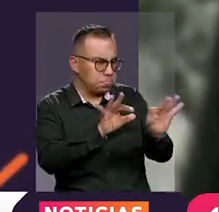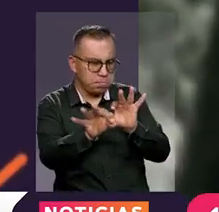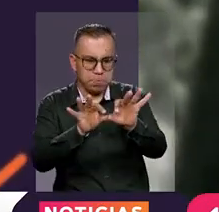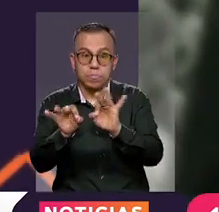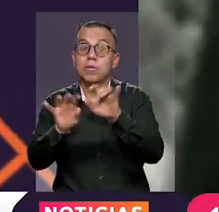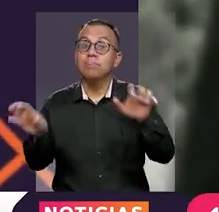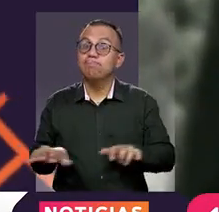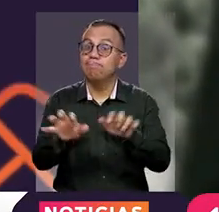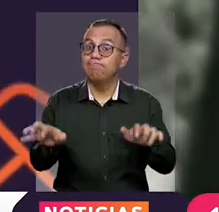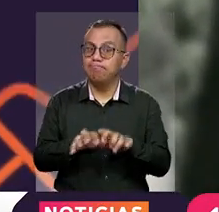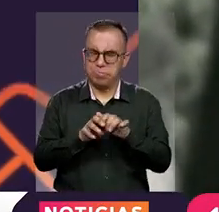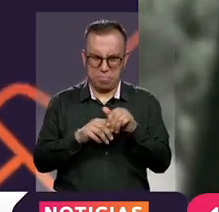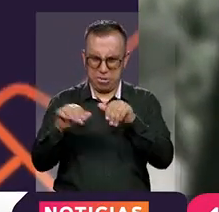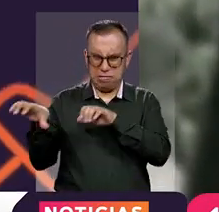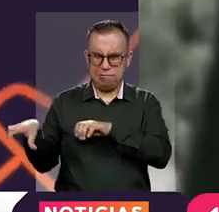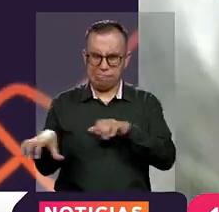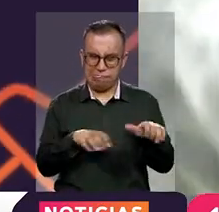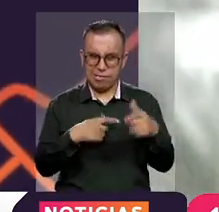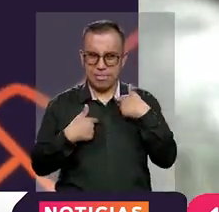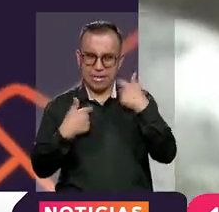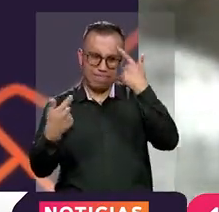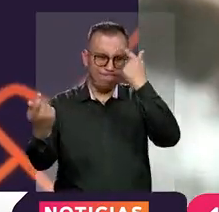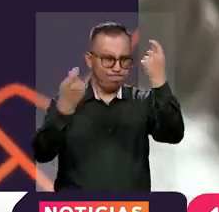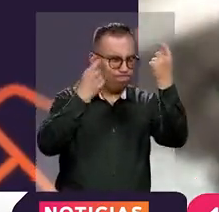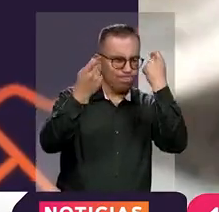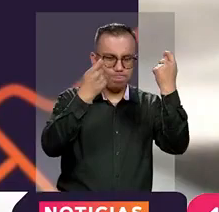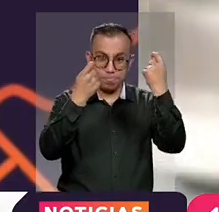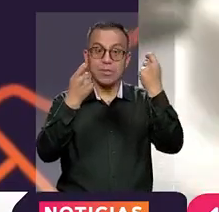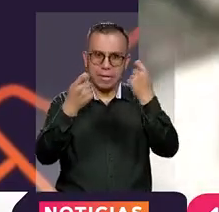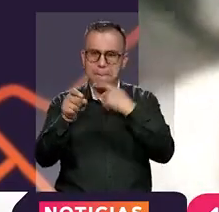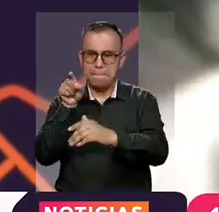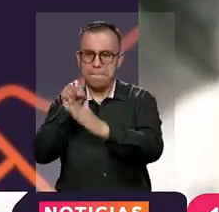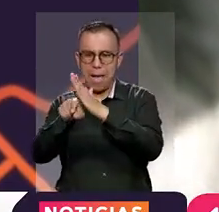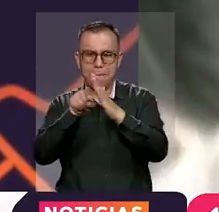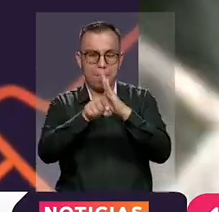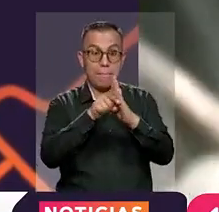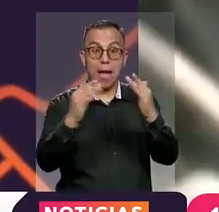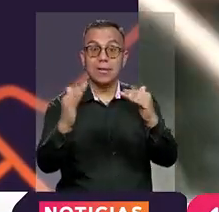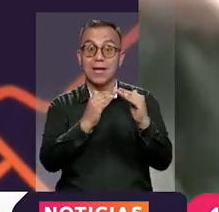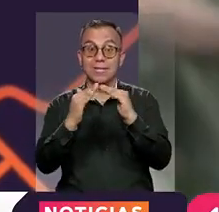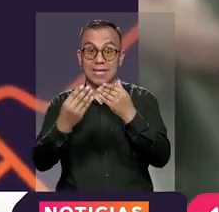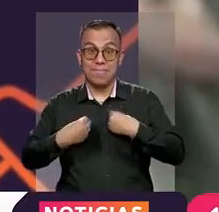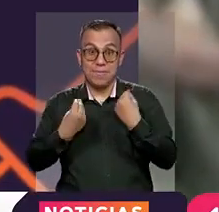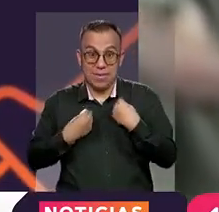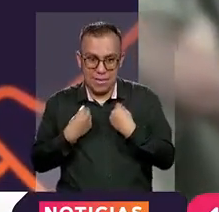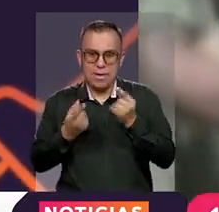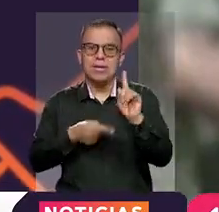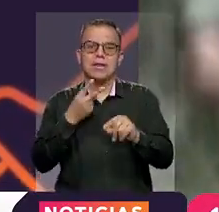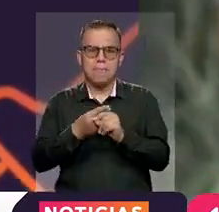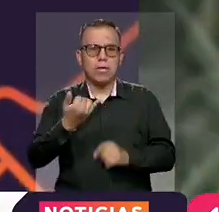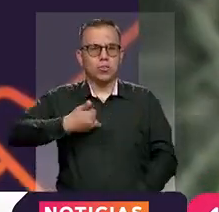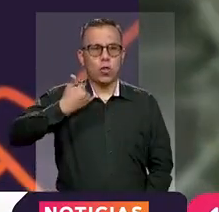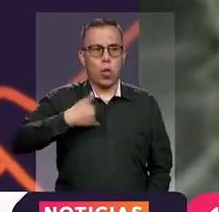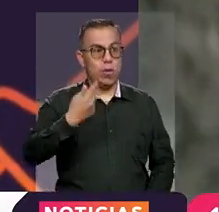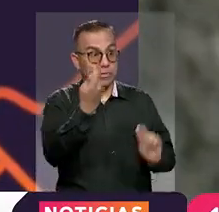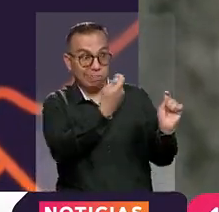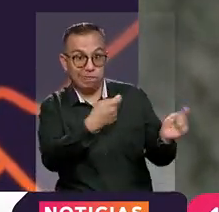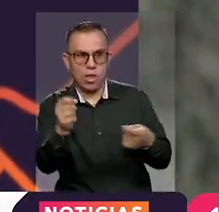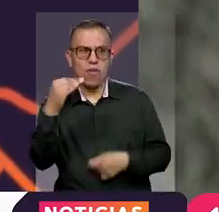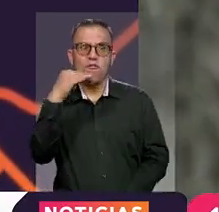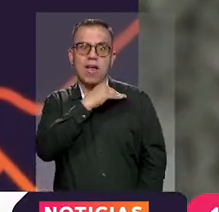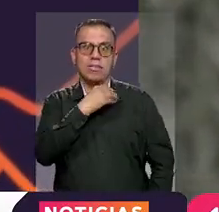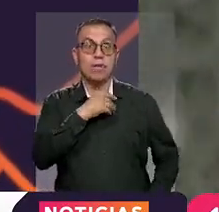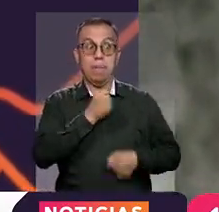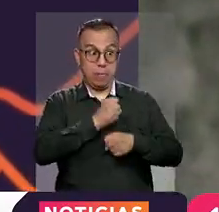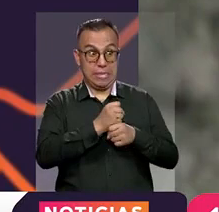través de actividades irregulares de inteligencia. El asesinato de habitantes del Catatumbo y de jóvenes que fueron trasladados con falsas